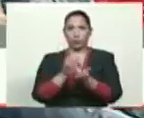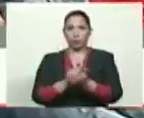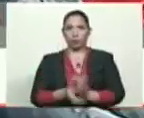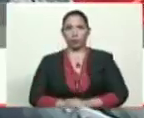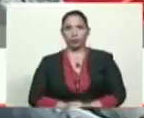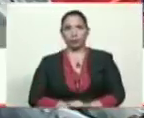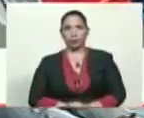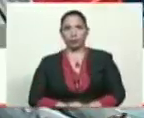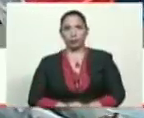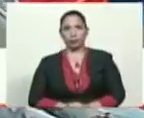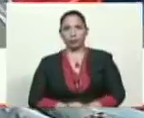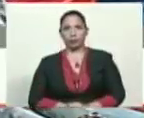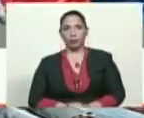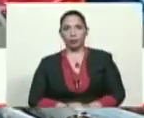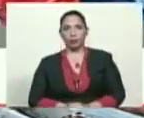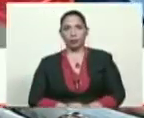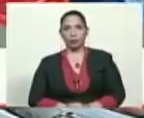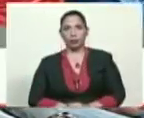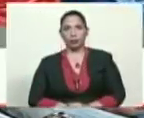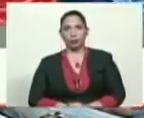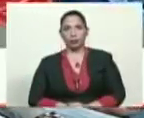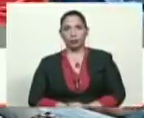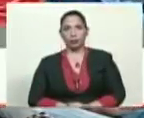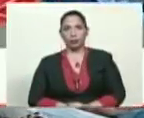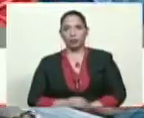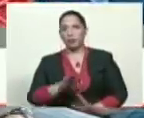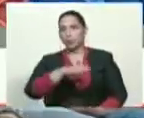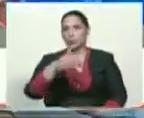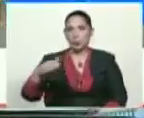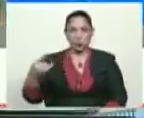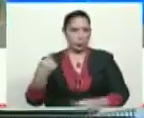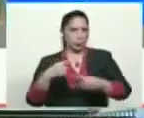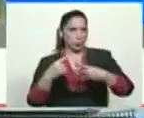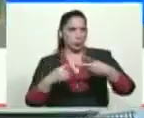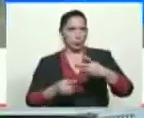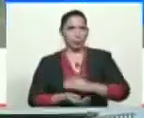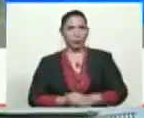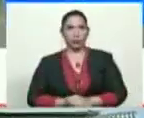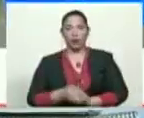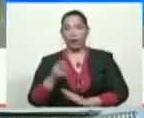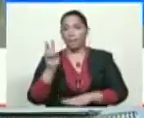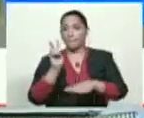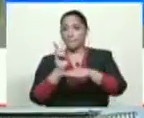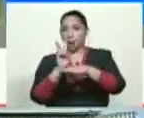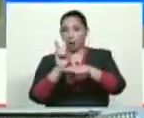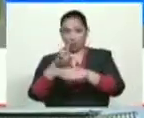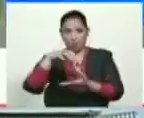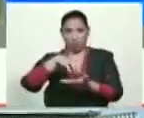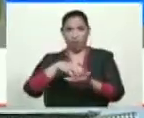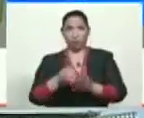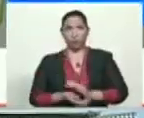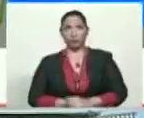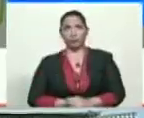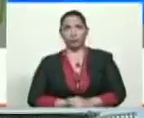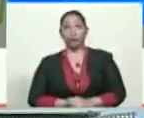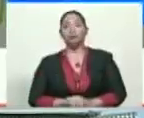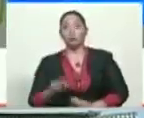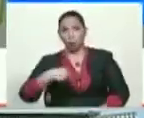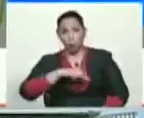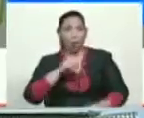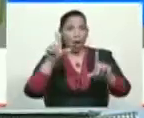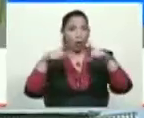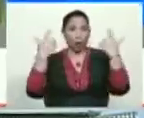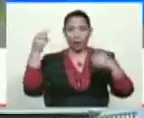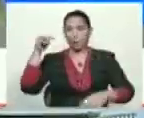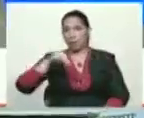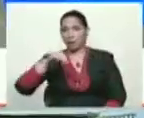en no esparta porlamar y la asunción en vargas del estado vargas estaremos en la guaira maiquetía